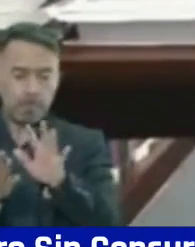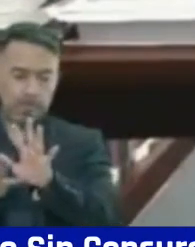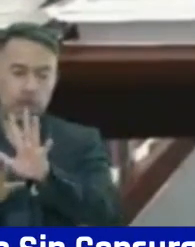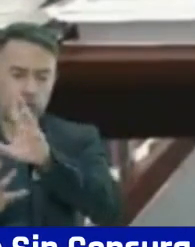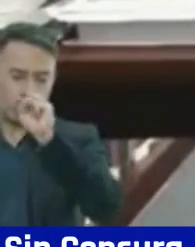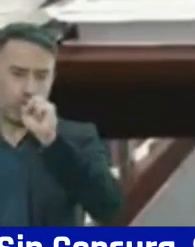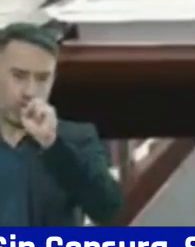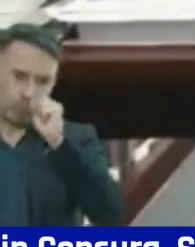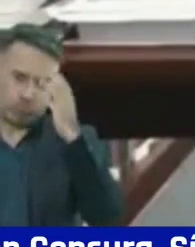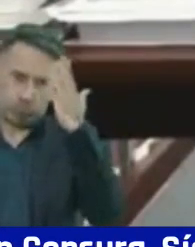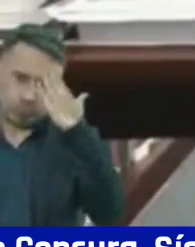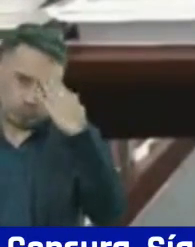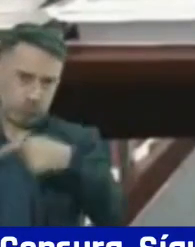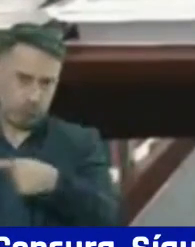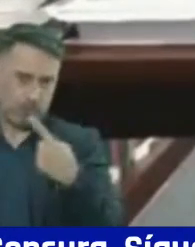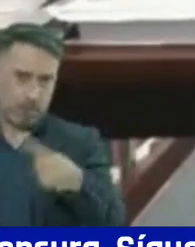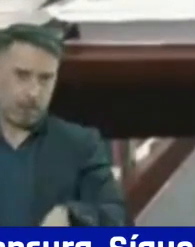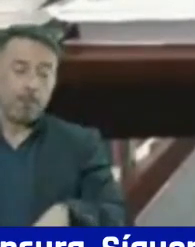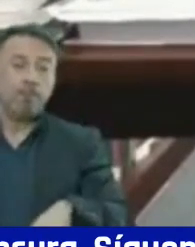General de la República,